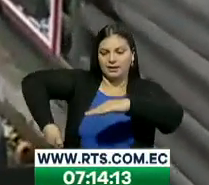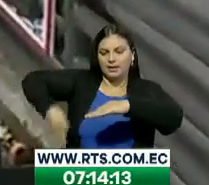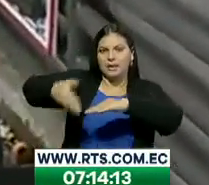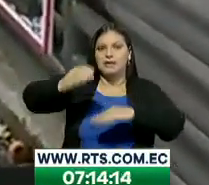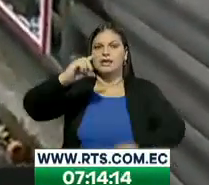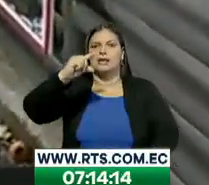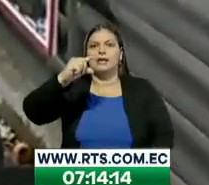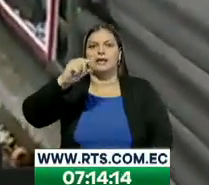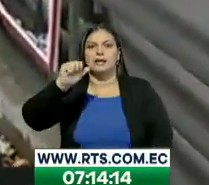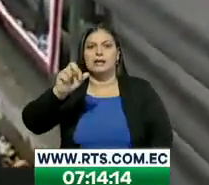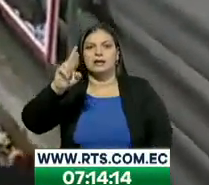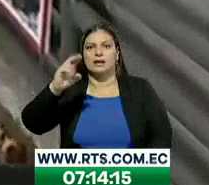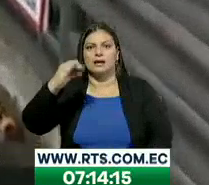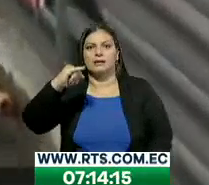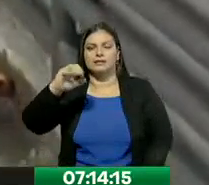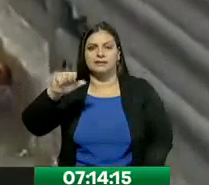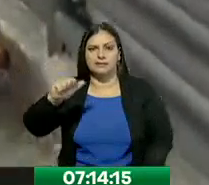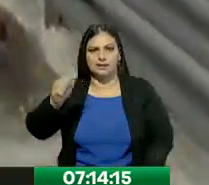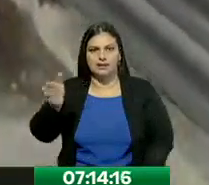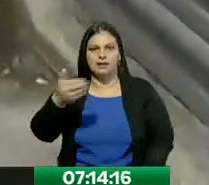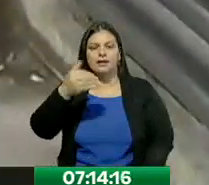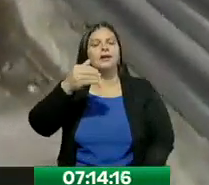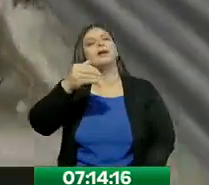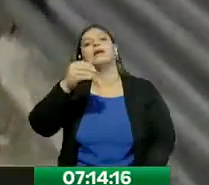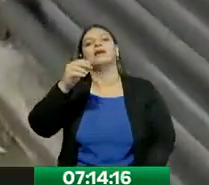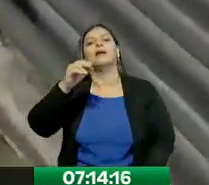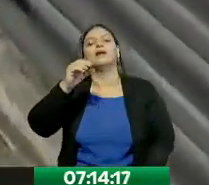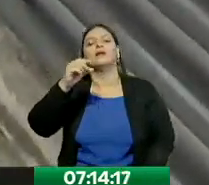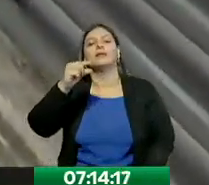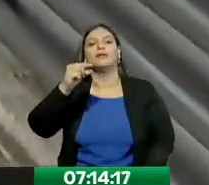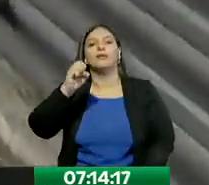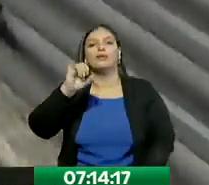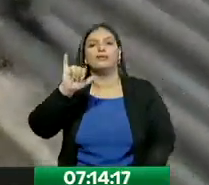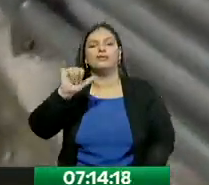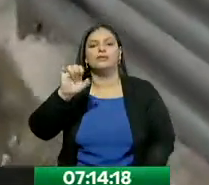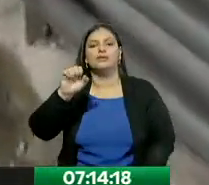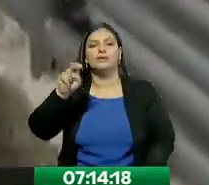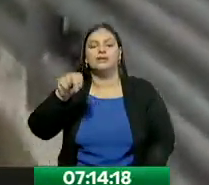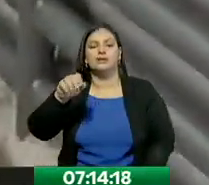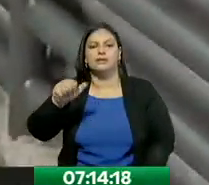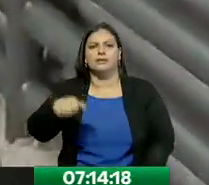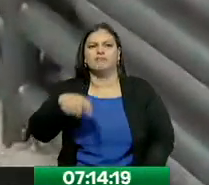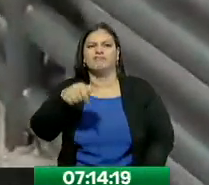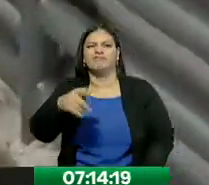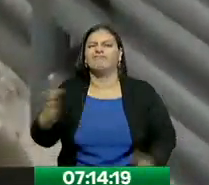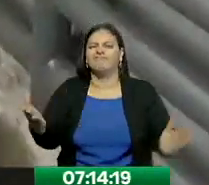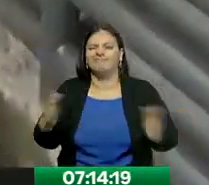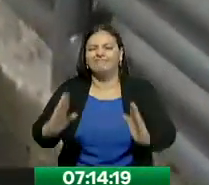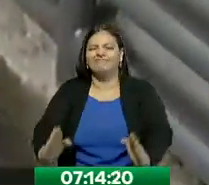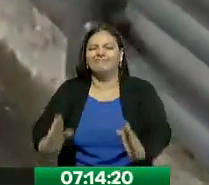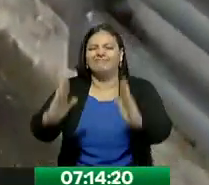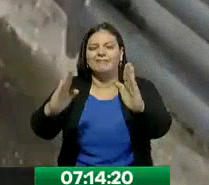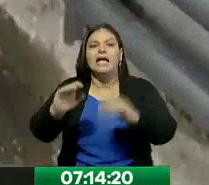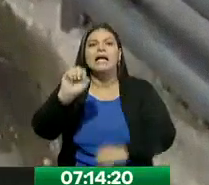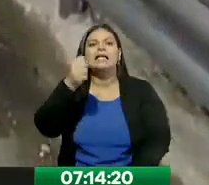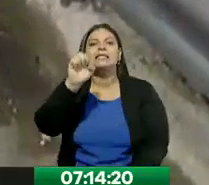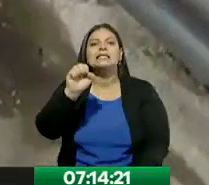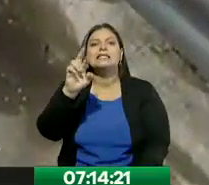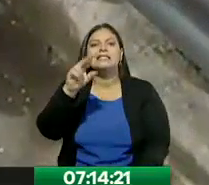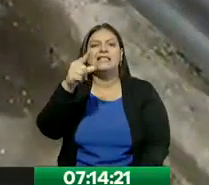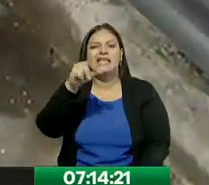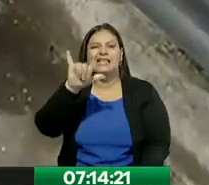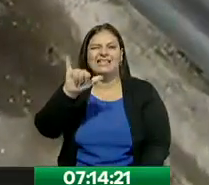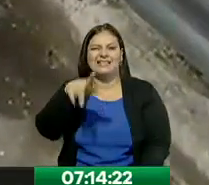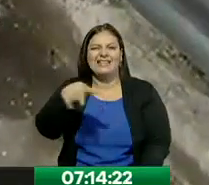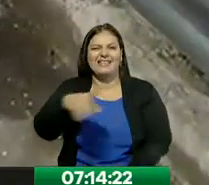Antepara, junto a Cerli, están denunciando que en determinados tramos de esta estructura,